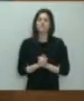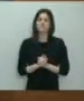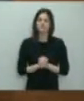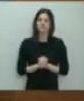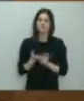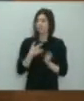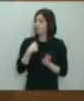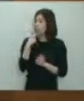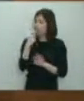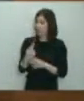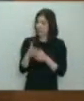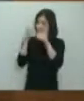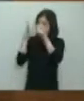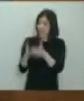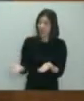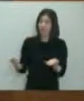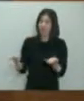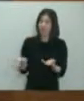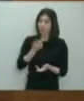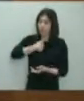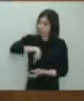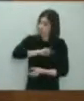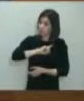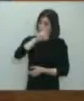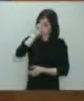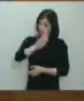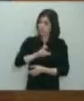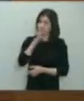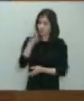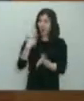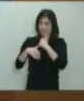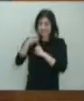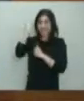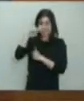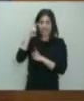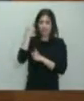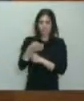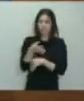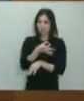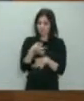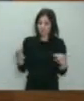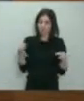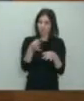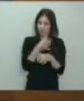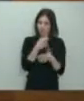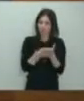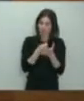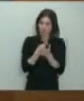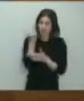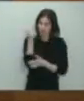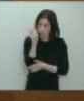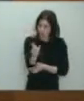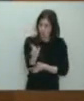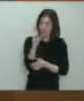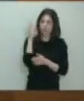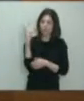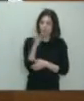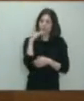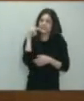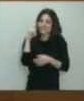como le decía, lo que no sabemos, en aquel momento sabíamos perfectamente lo que íbamos a pagar, qué proveedores íbamos a pagar